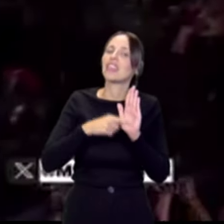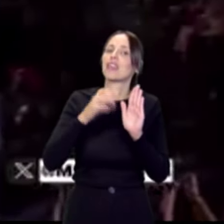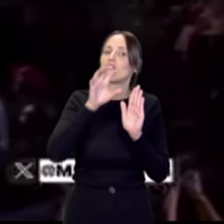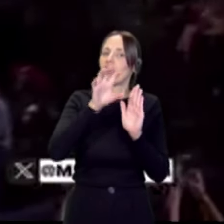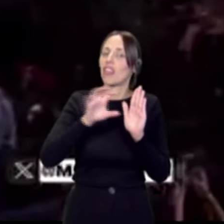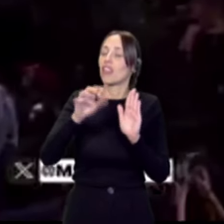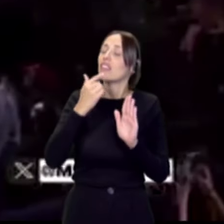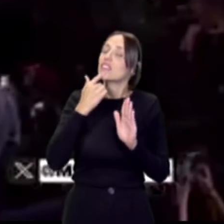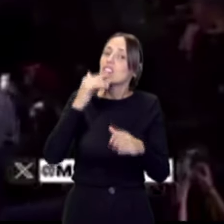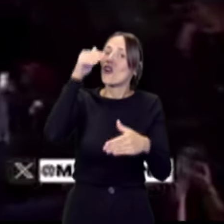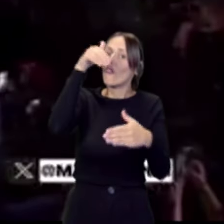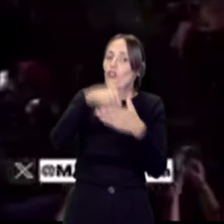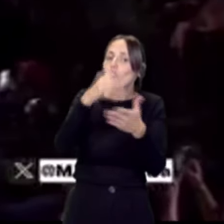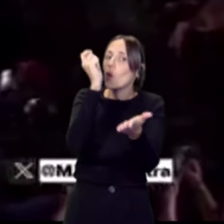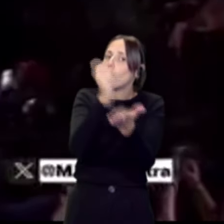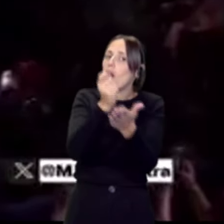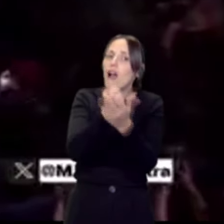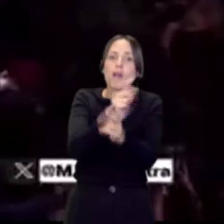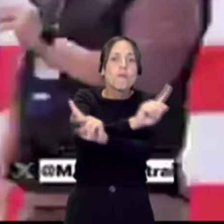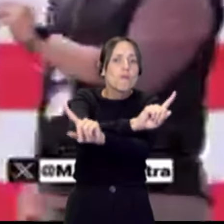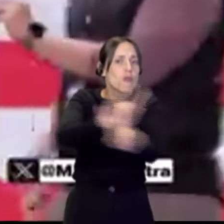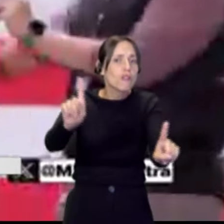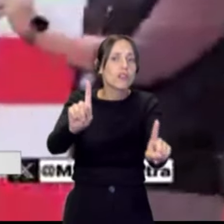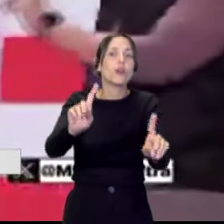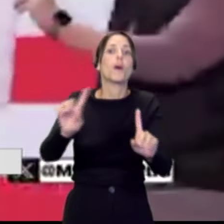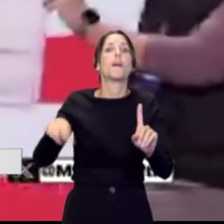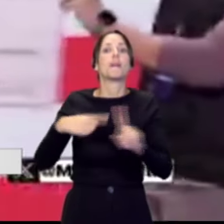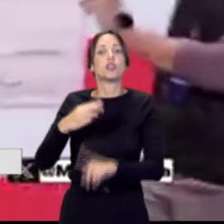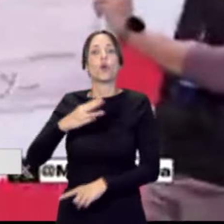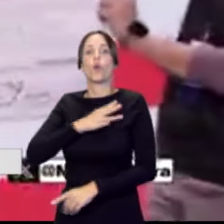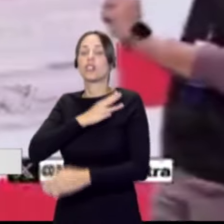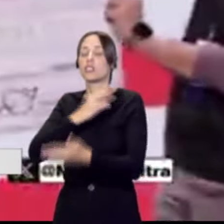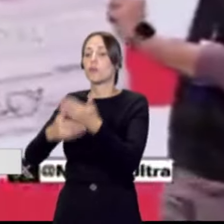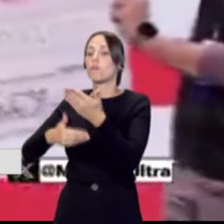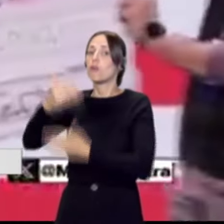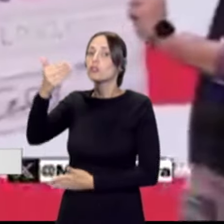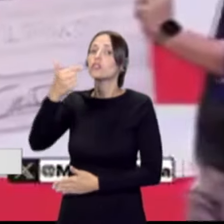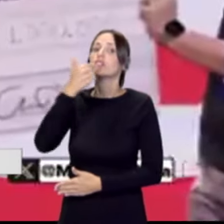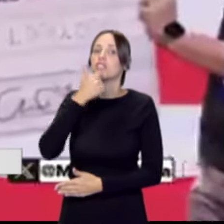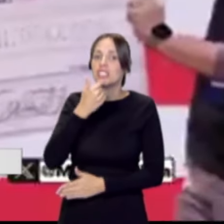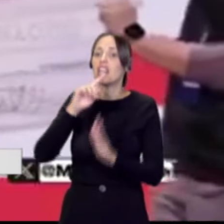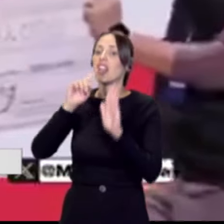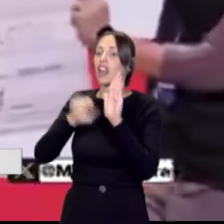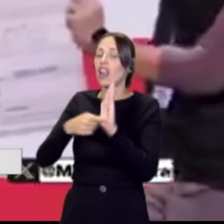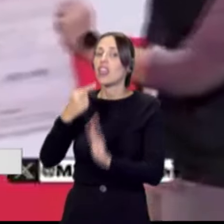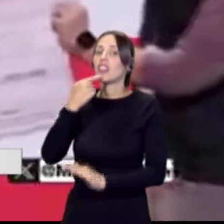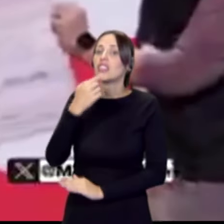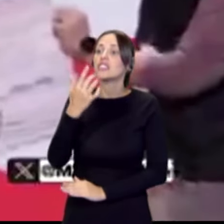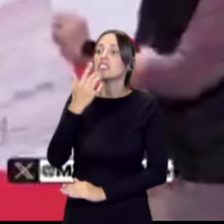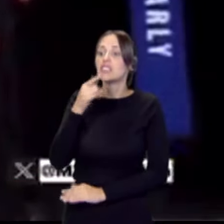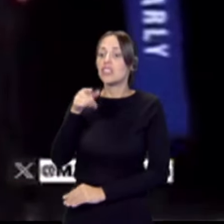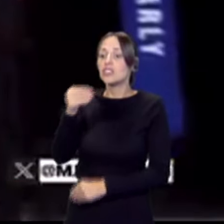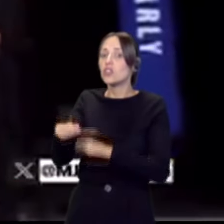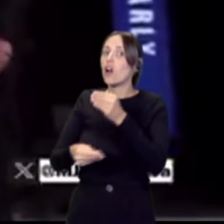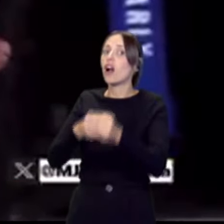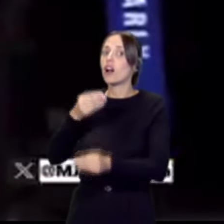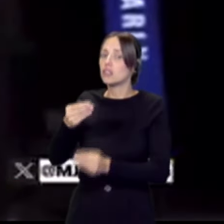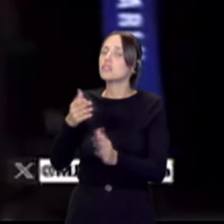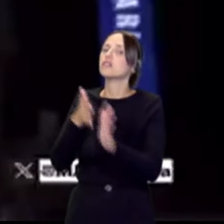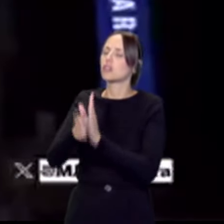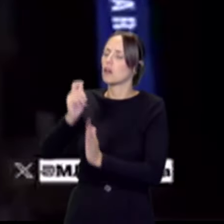Y desde el Washington Post añaden que existe una ley que recoge que quien lleve a cabo este tipo de prácticas puede ser